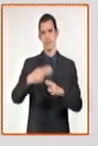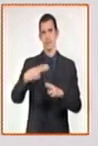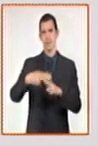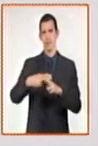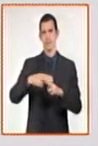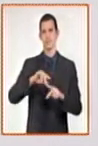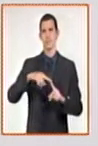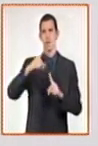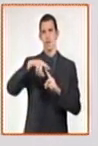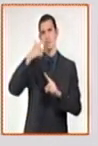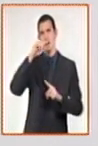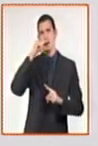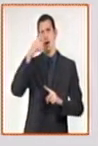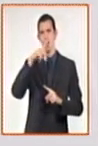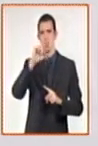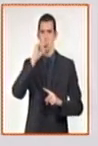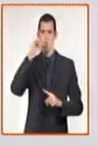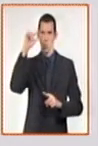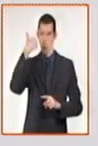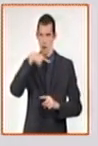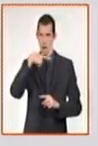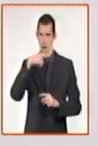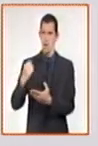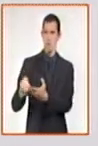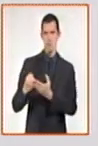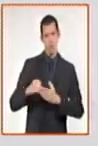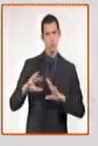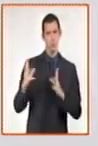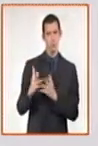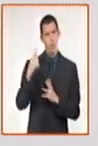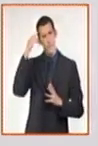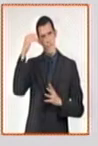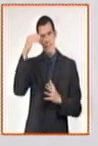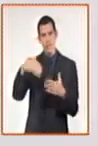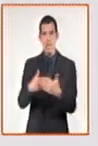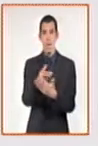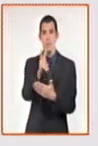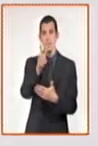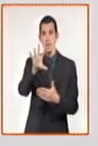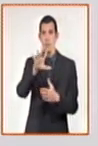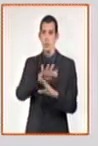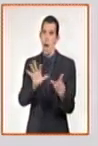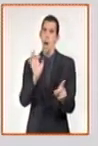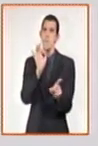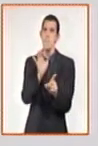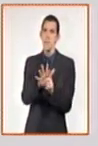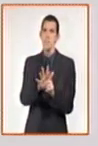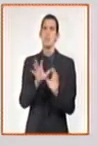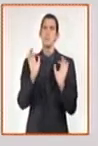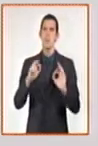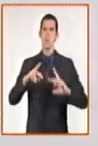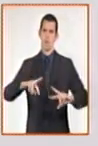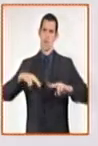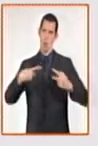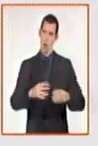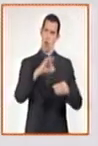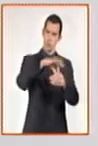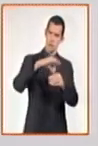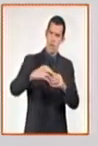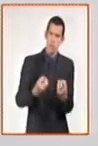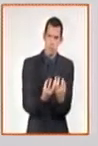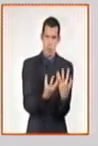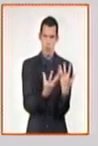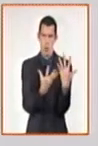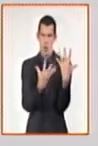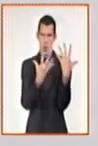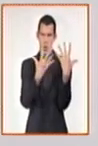día 20 de octubre, y además del objetivo, y lo mantenemos, ratificamos que así va a ocurrir, debemos estar comenzando la próxima campaña tabacalera. Por supuesto